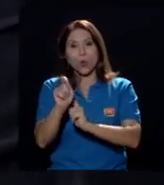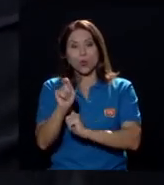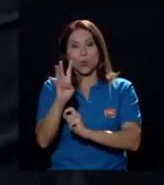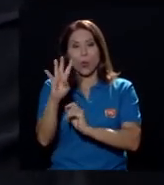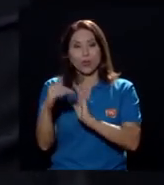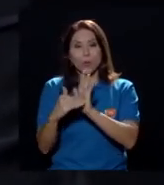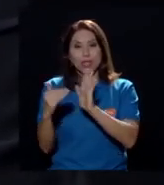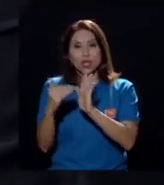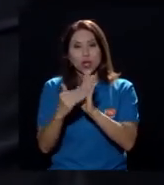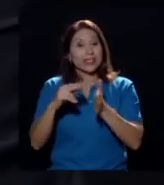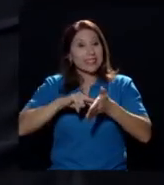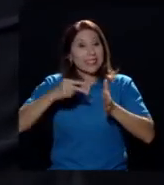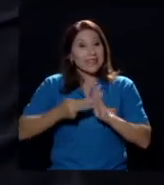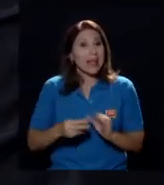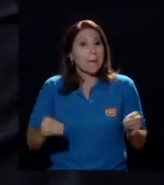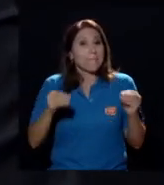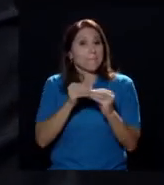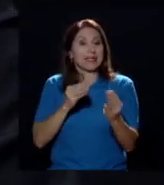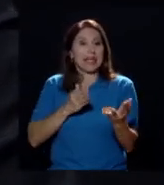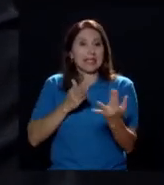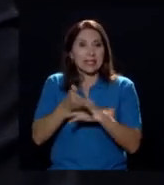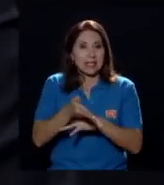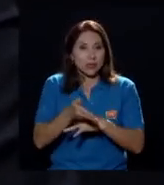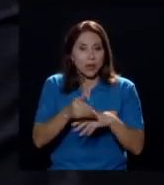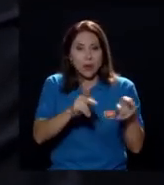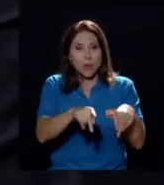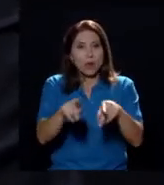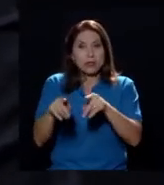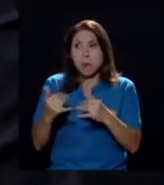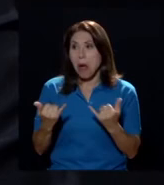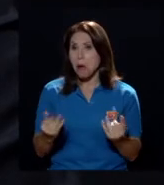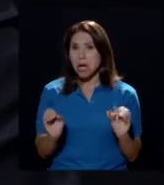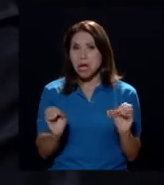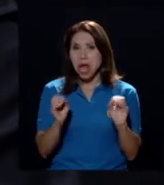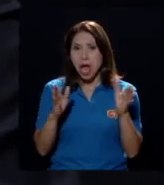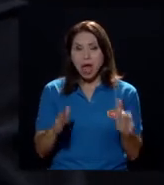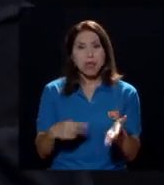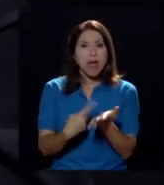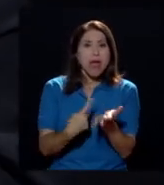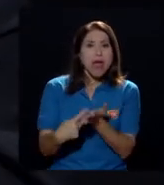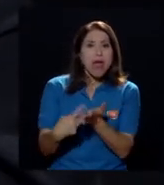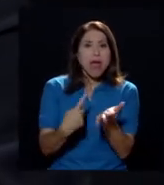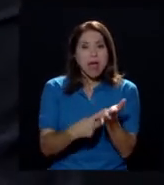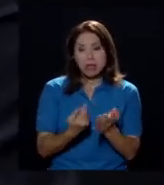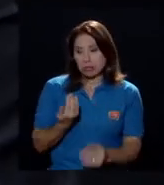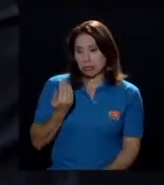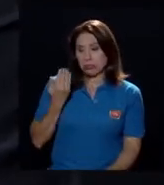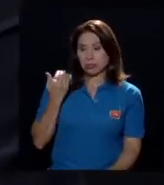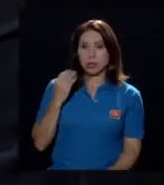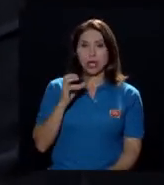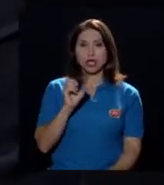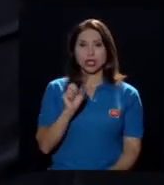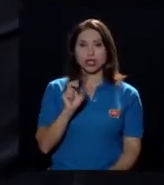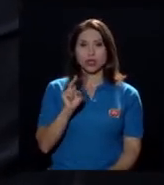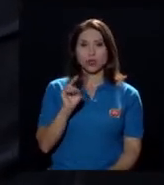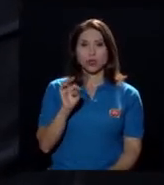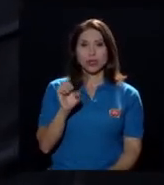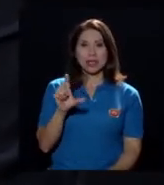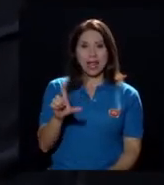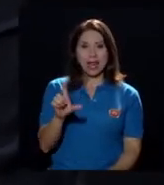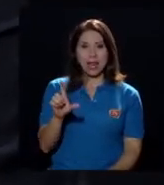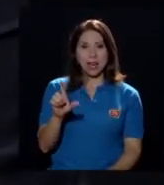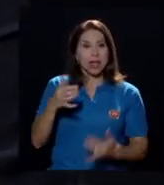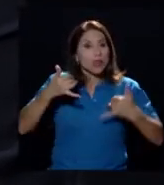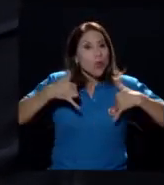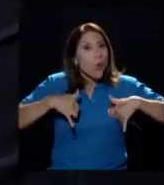población. Hoy por hoy nadie discute, hasta recientemente Sutel, lo cual es una decisión que todavía la gente no